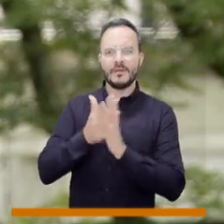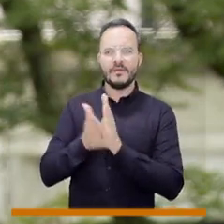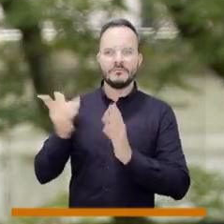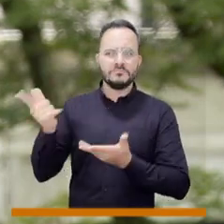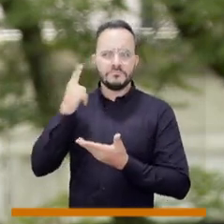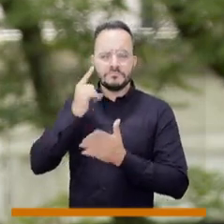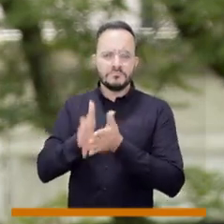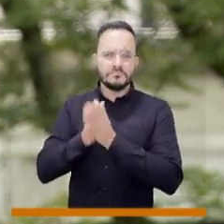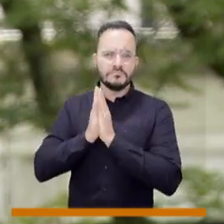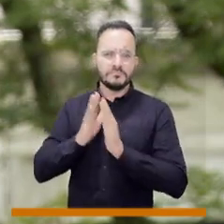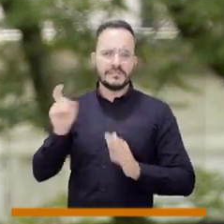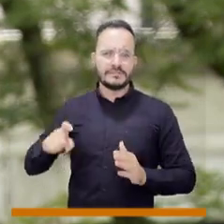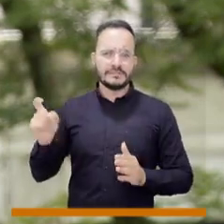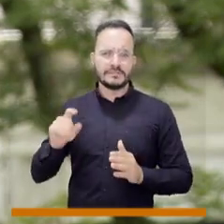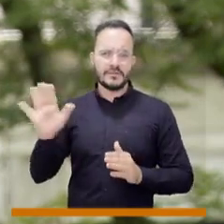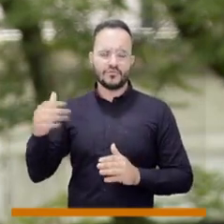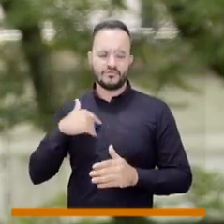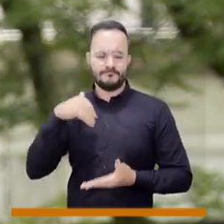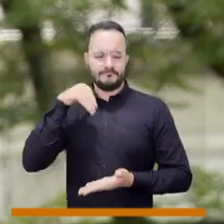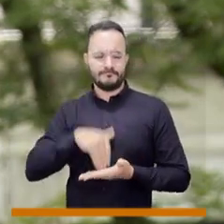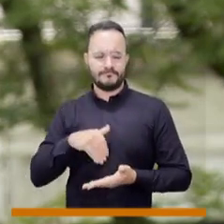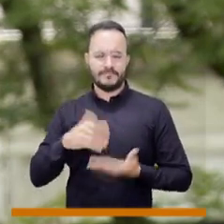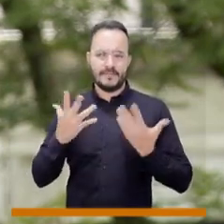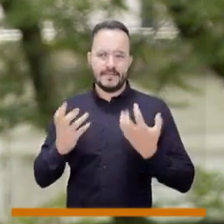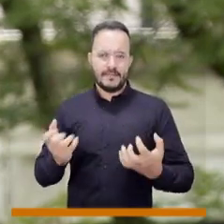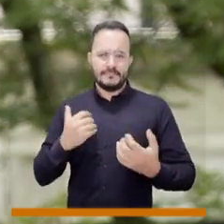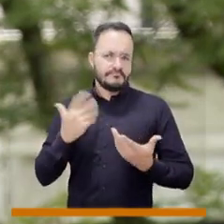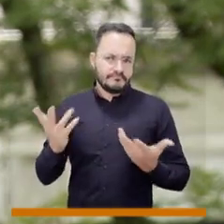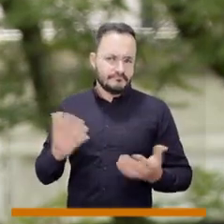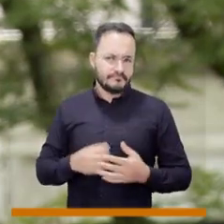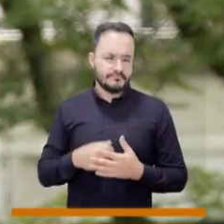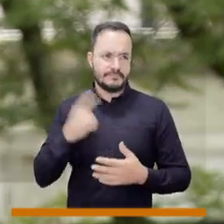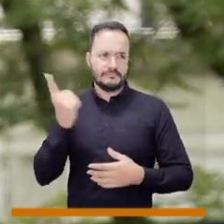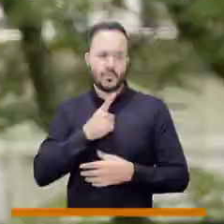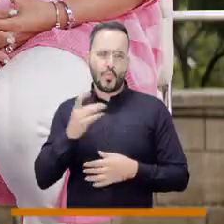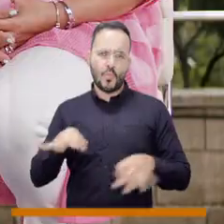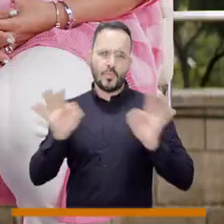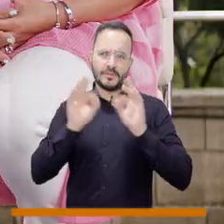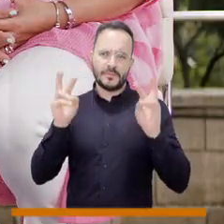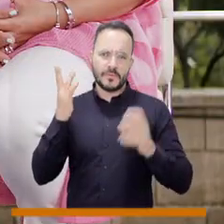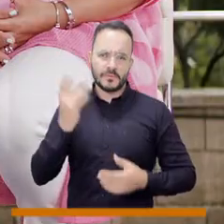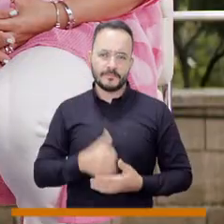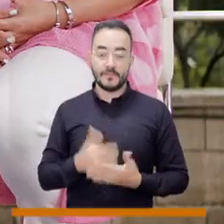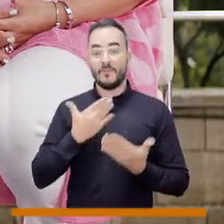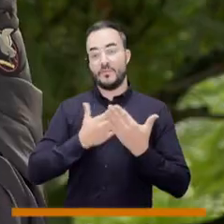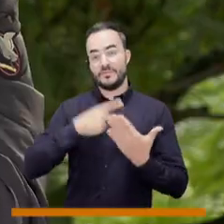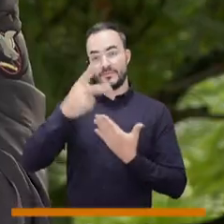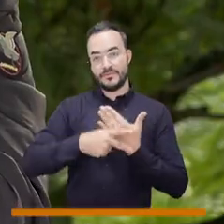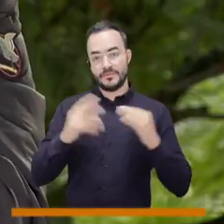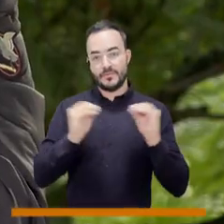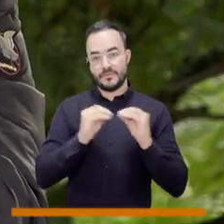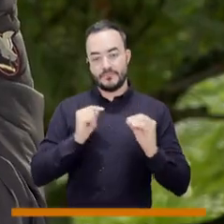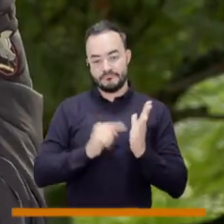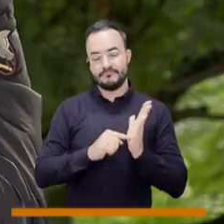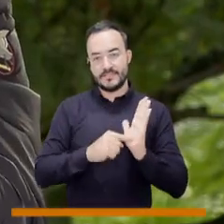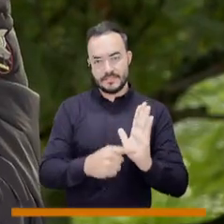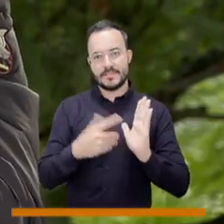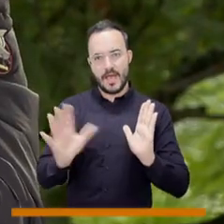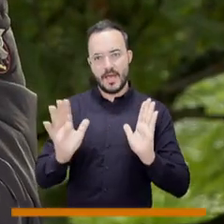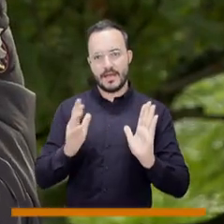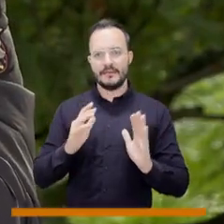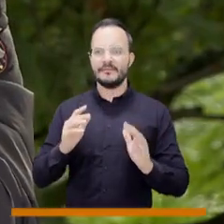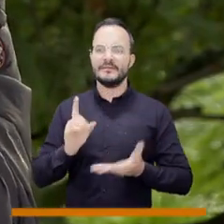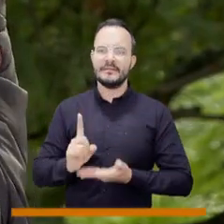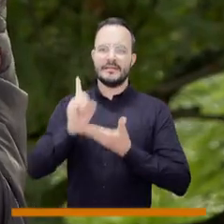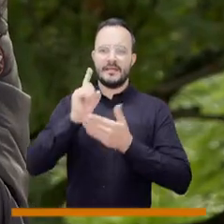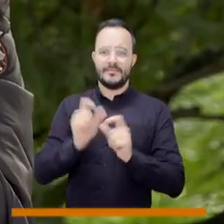quiere trabajarlo y por qué considera también que es un punto coyuntural para nuestra ciudad. Yo propuse un proyecto de acuerdo que le da dignidad